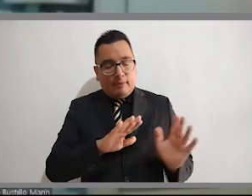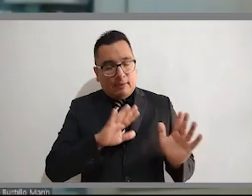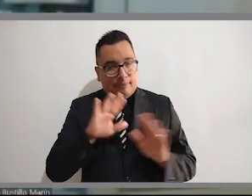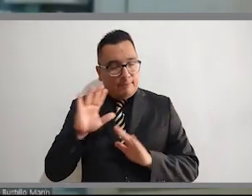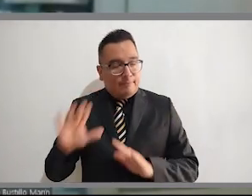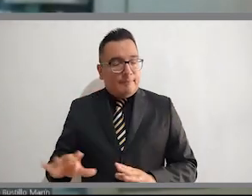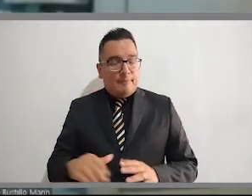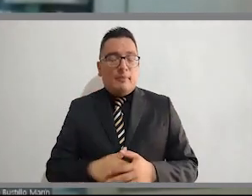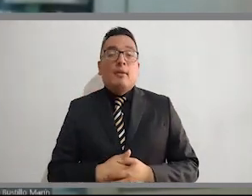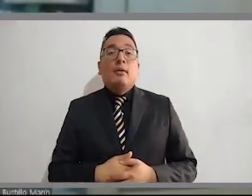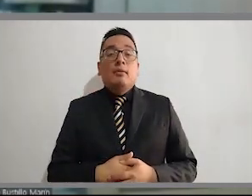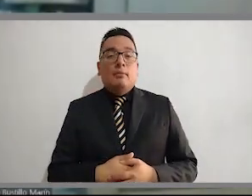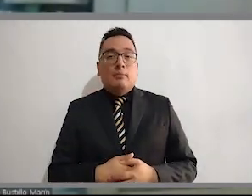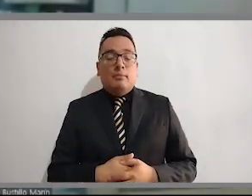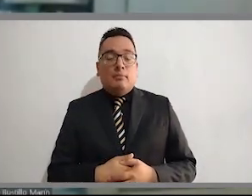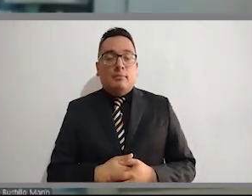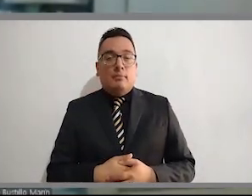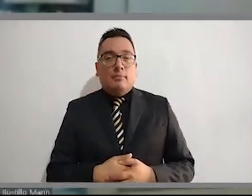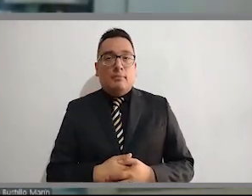Ahora,